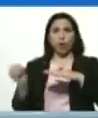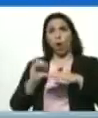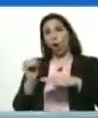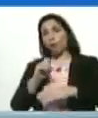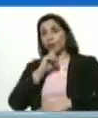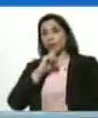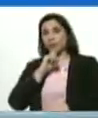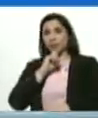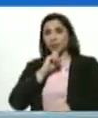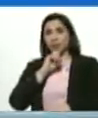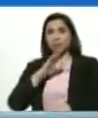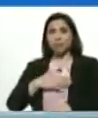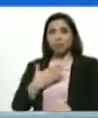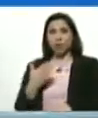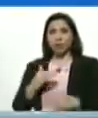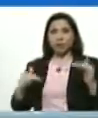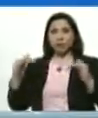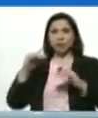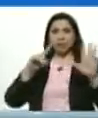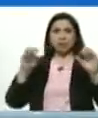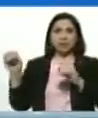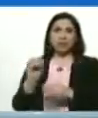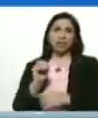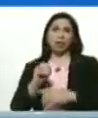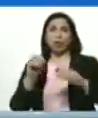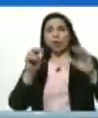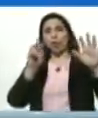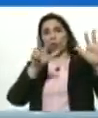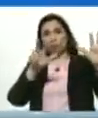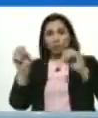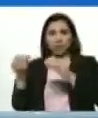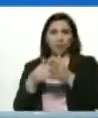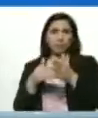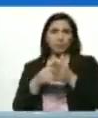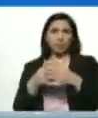eso pudiera llegar a 60 80 mil dólares